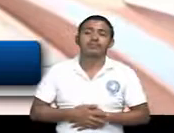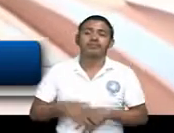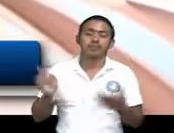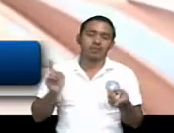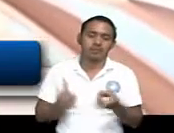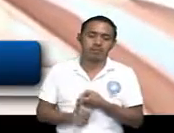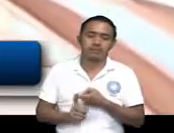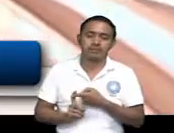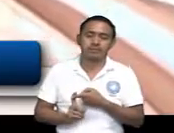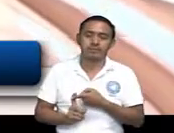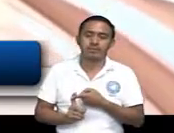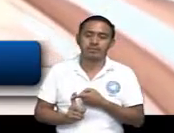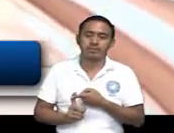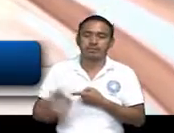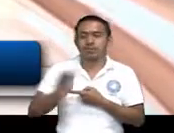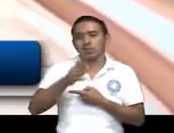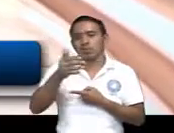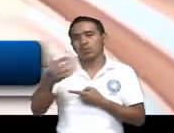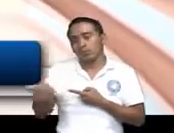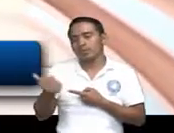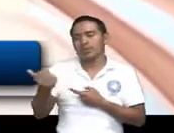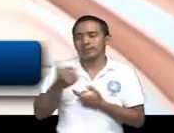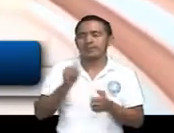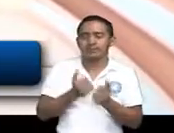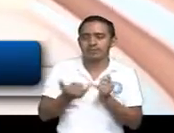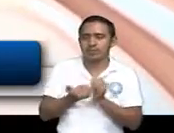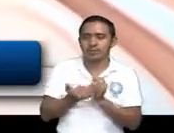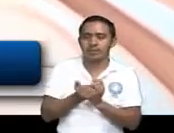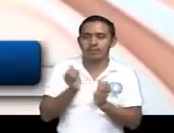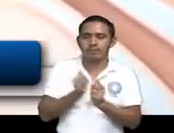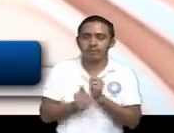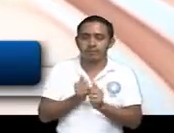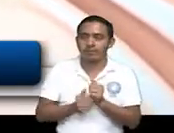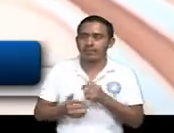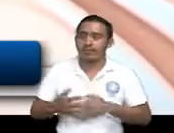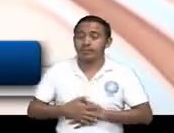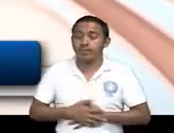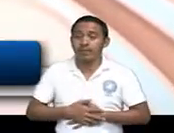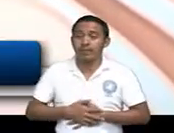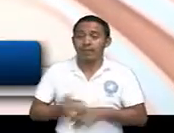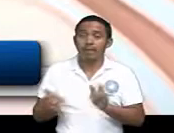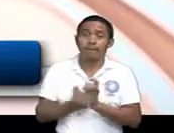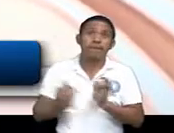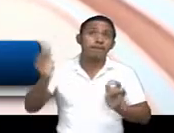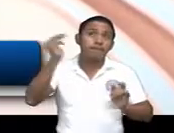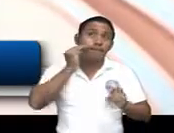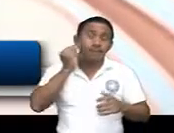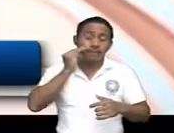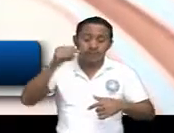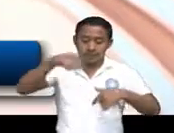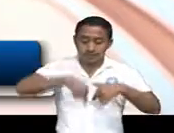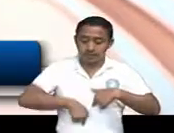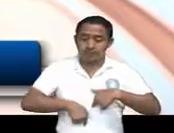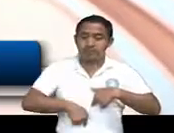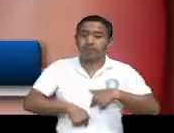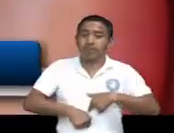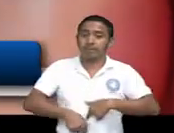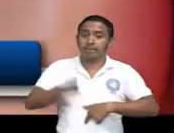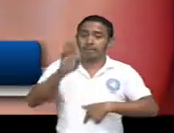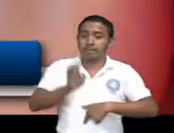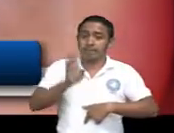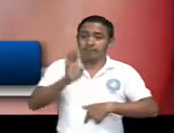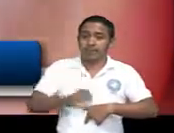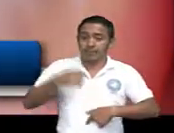tenemos otra cosa también que afecta es que no sean compatibles la sangre verdad del de